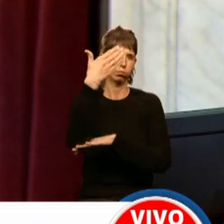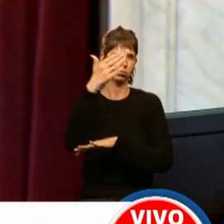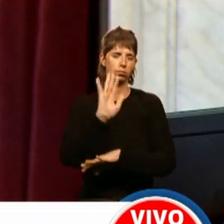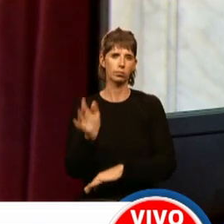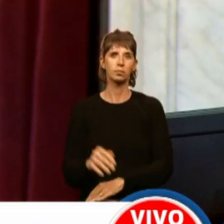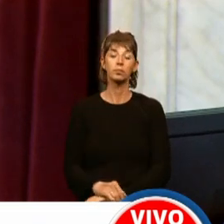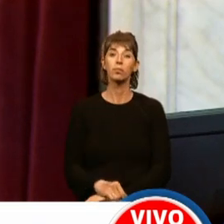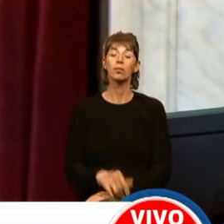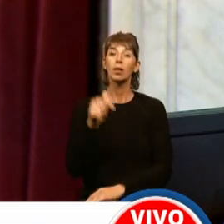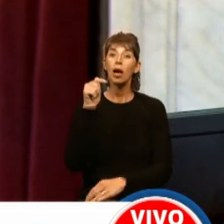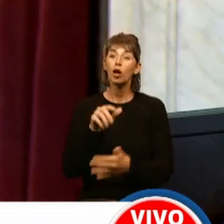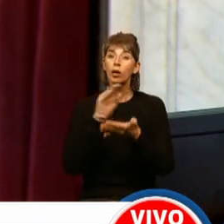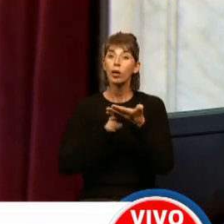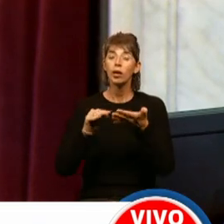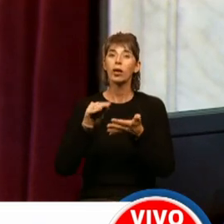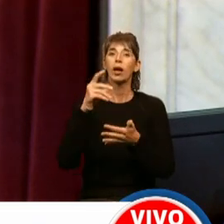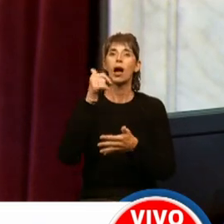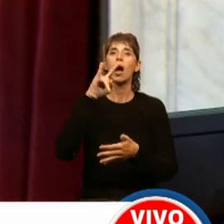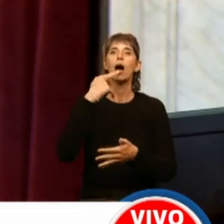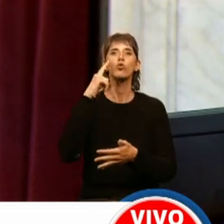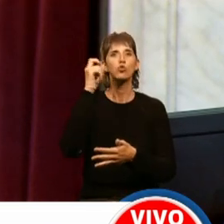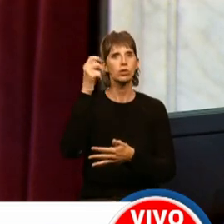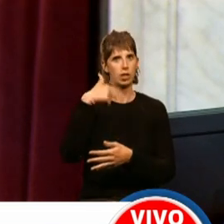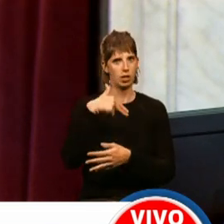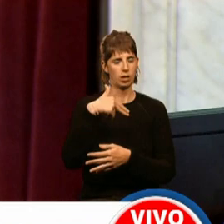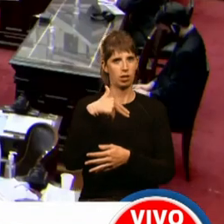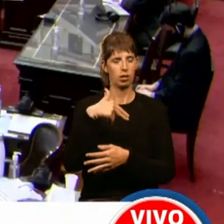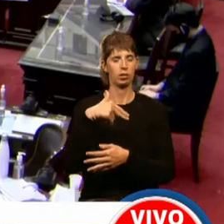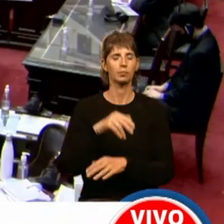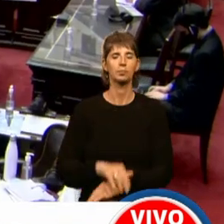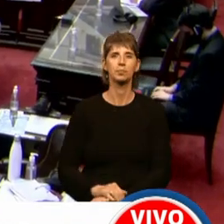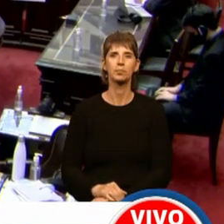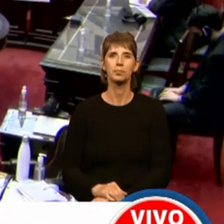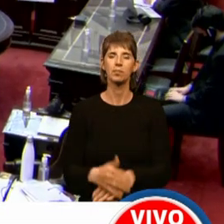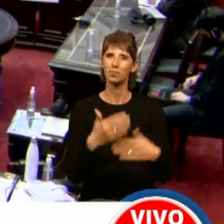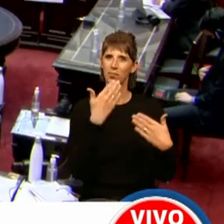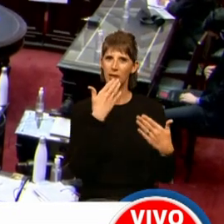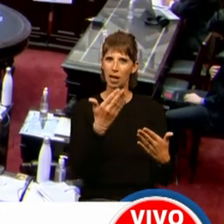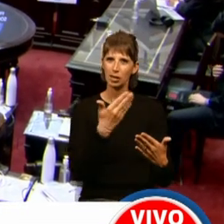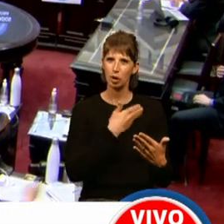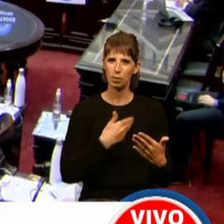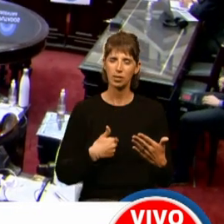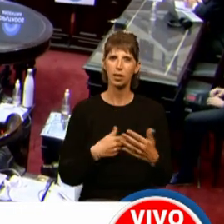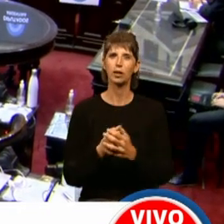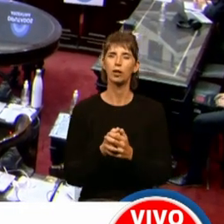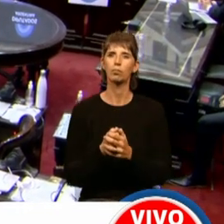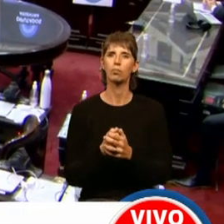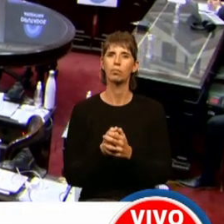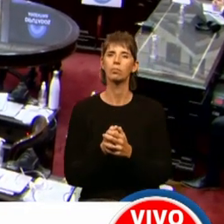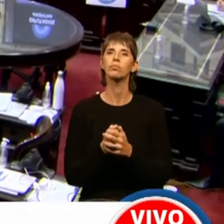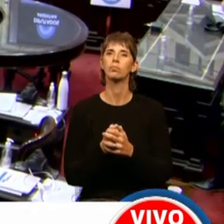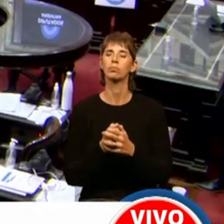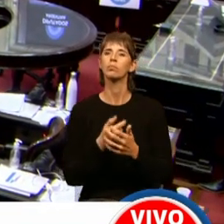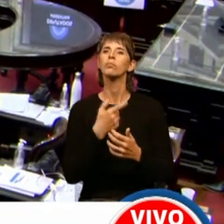diputada brenda liz austin muchas gracias presidente quiero sumarme a sus